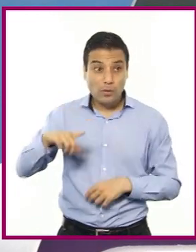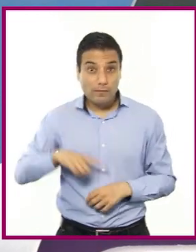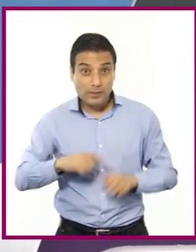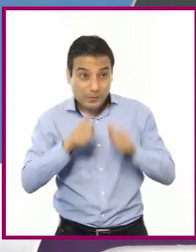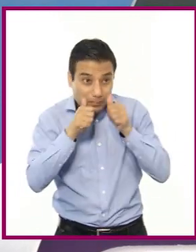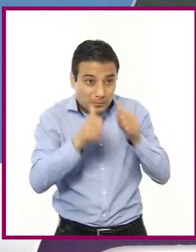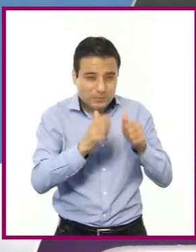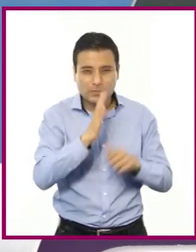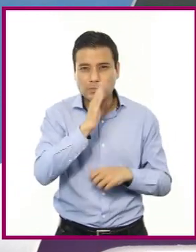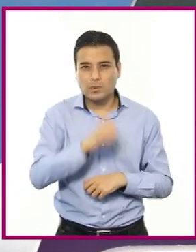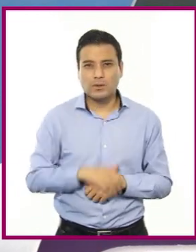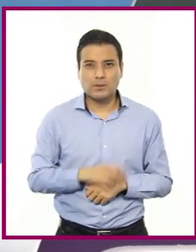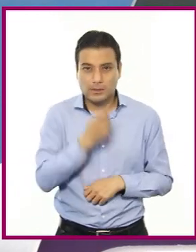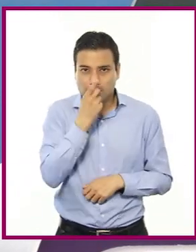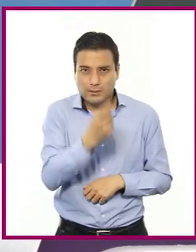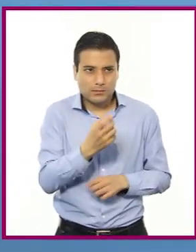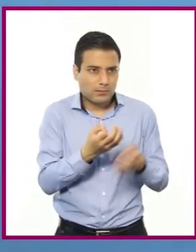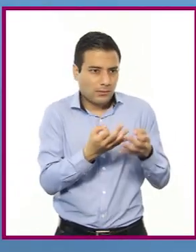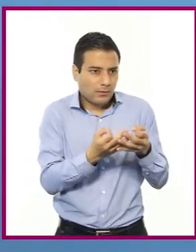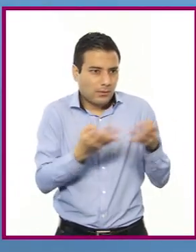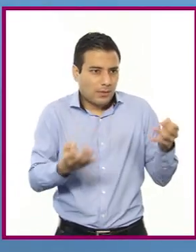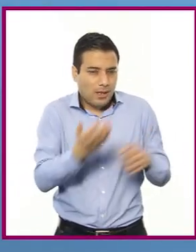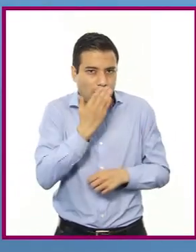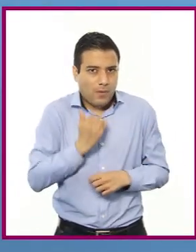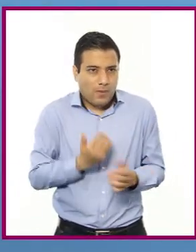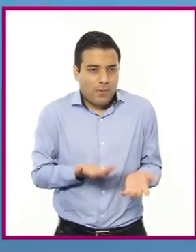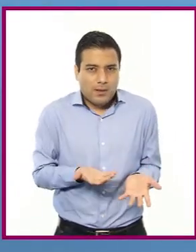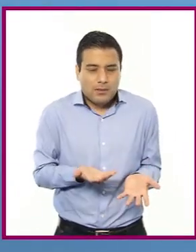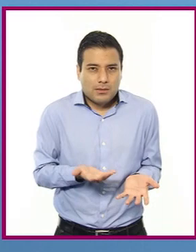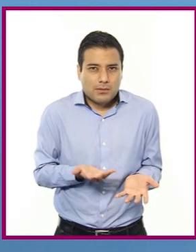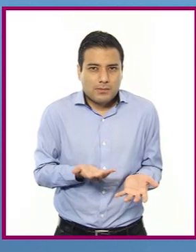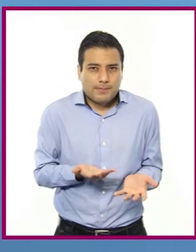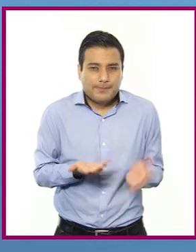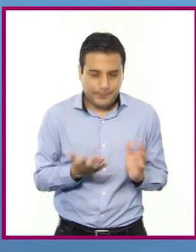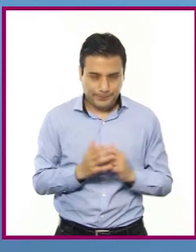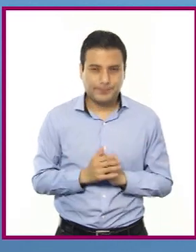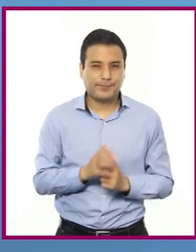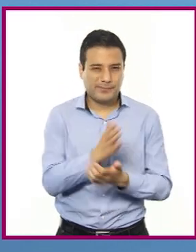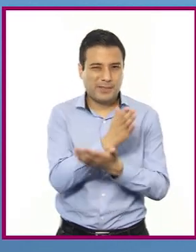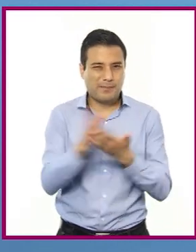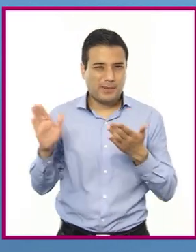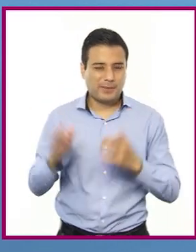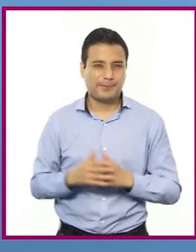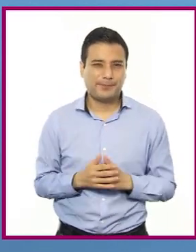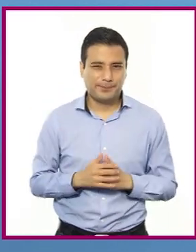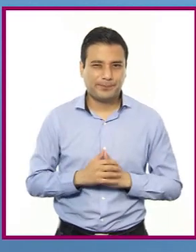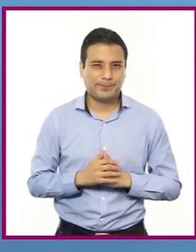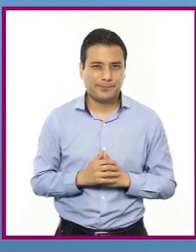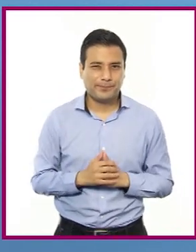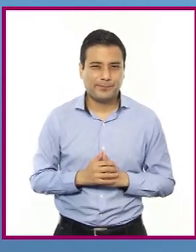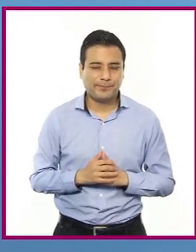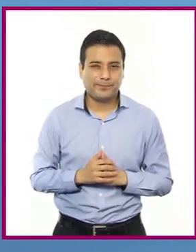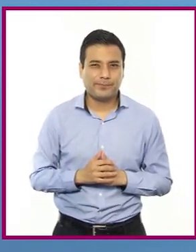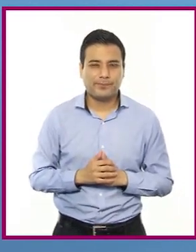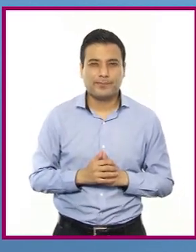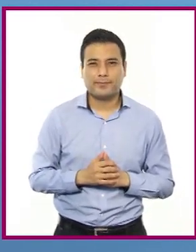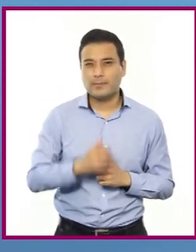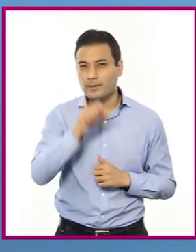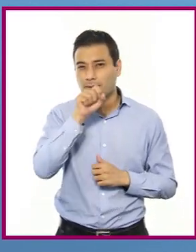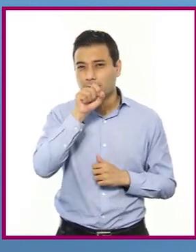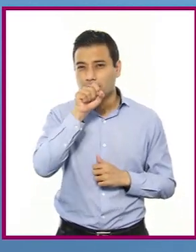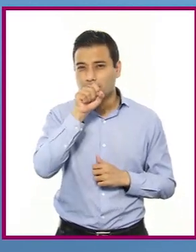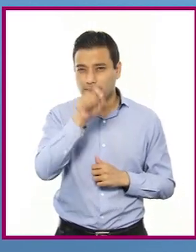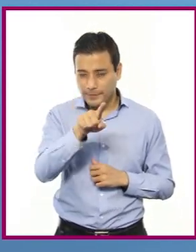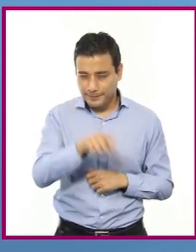argumentaba que ya no había más por repartir. Por otro lado, preocupaban los resultados deficientes que